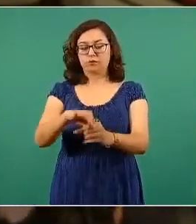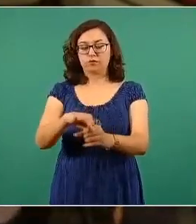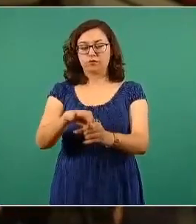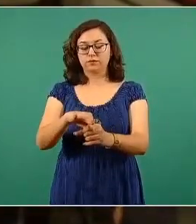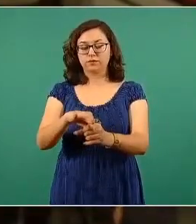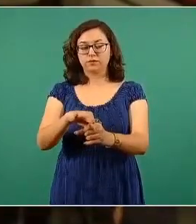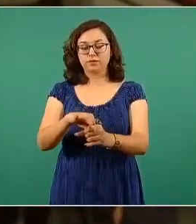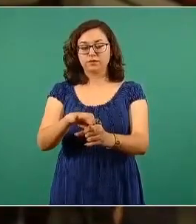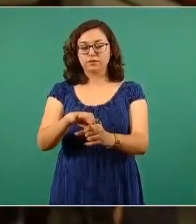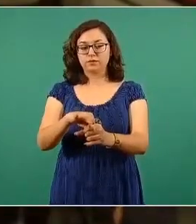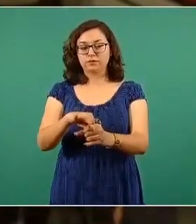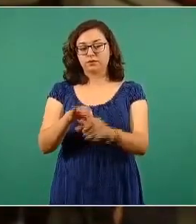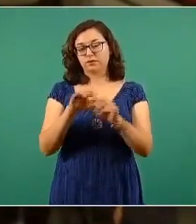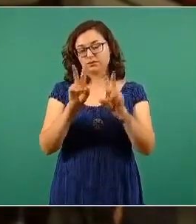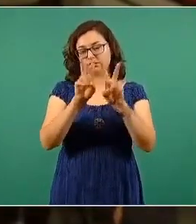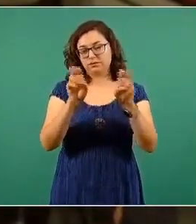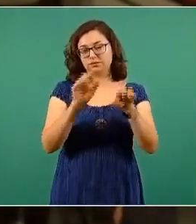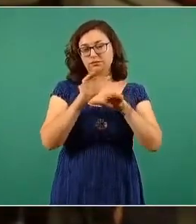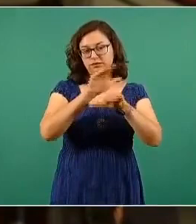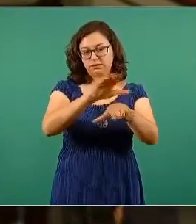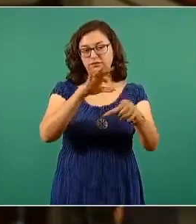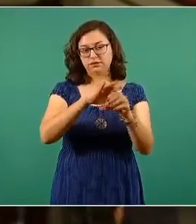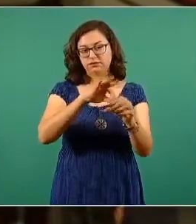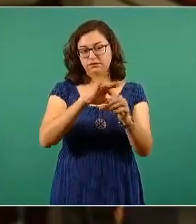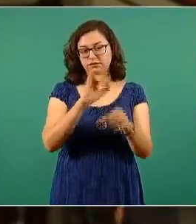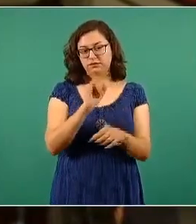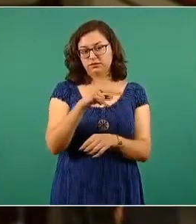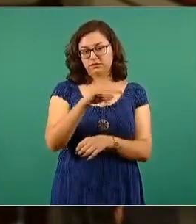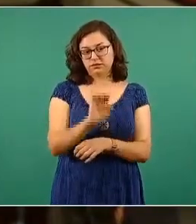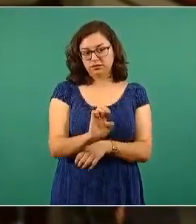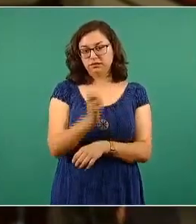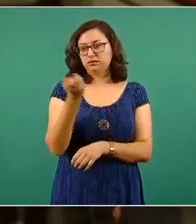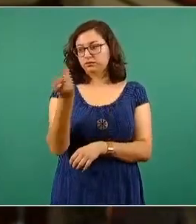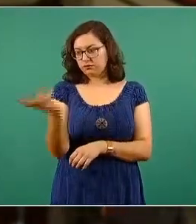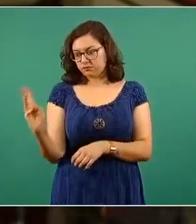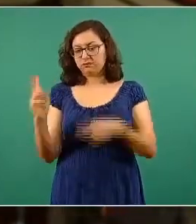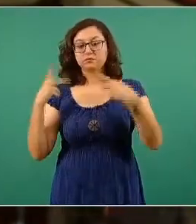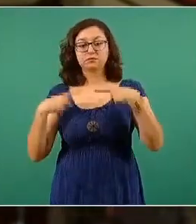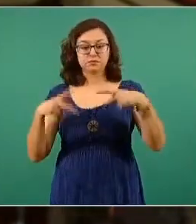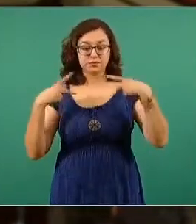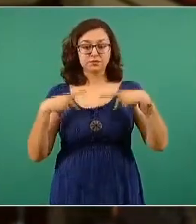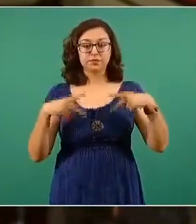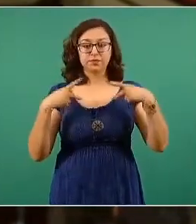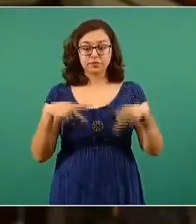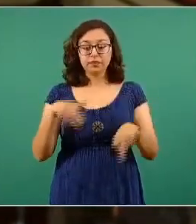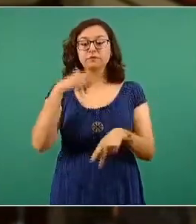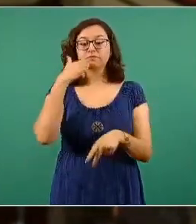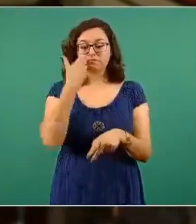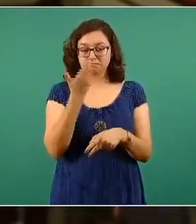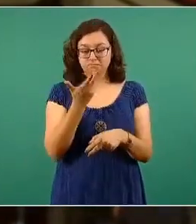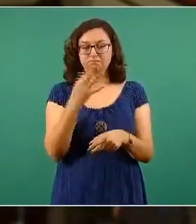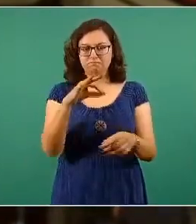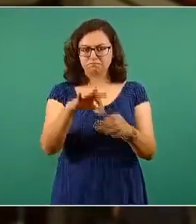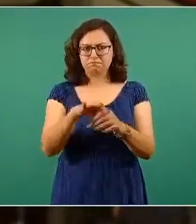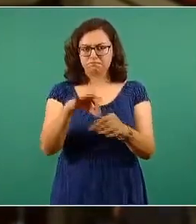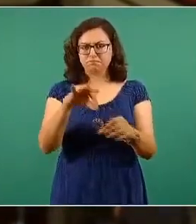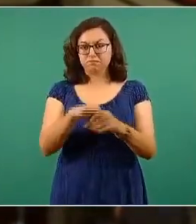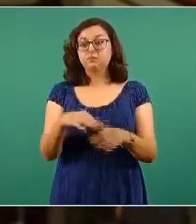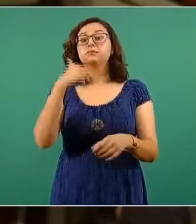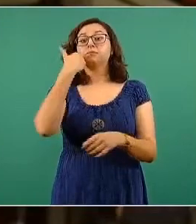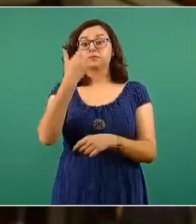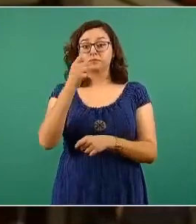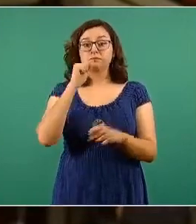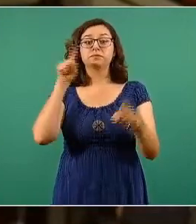INE. Están muy dispuestas las personas a ser encargados de la casilla, ¿no? Encargados de